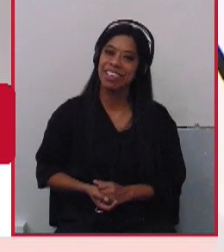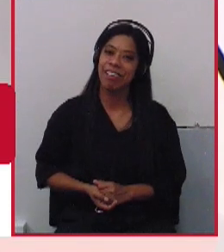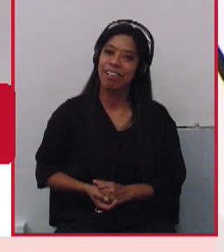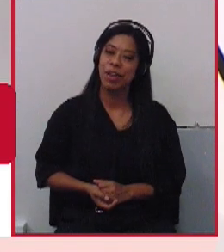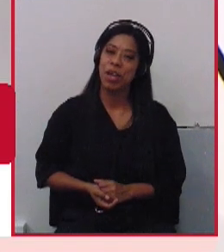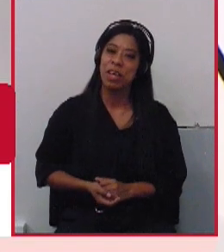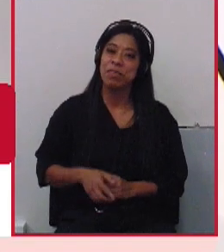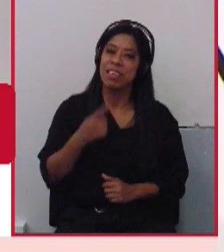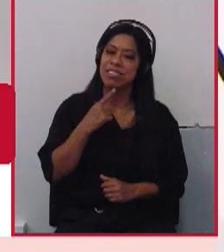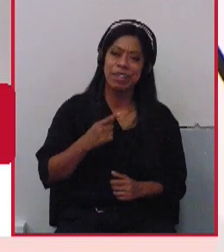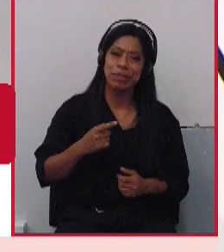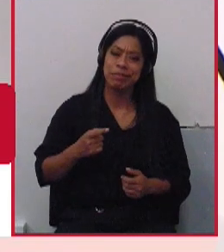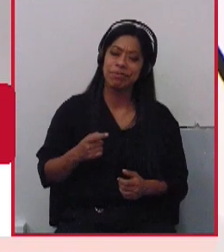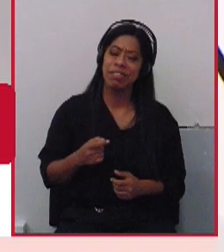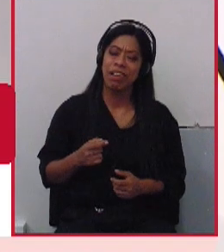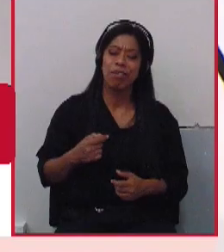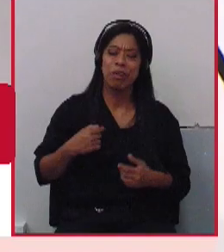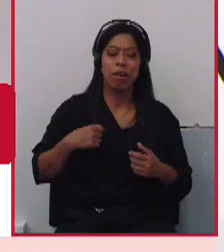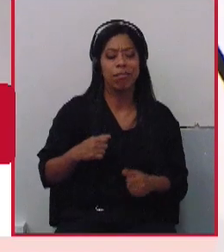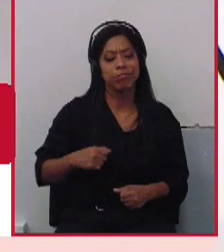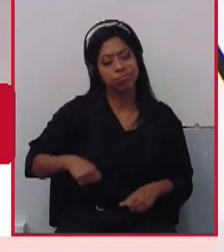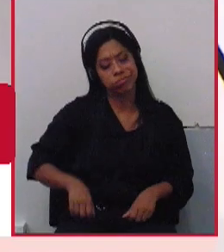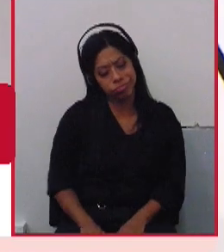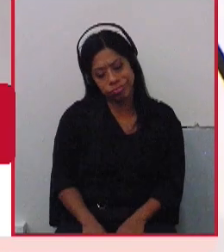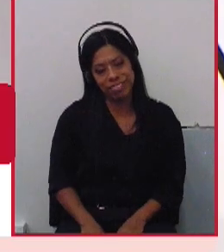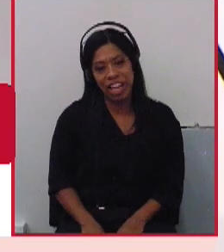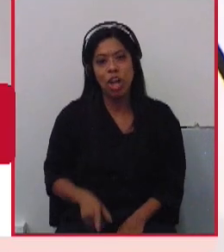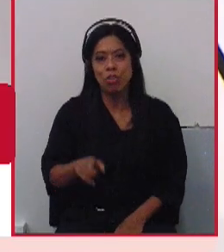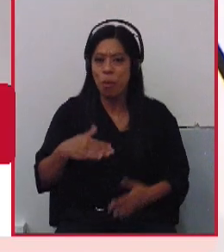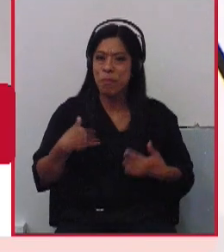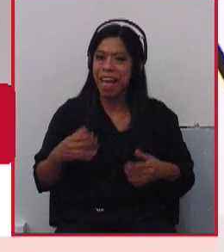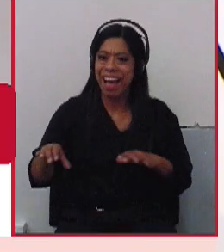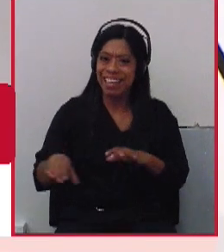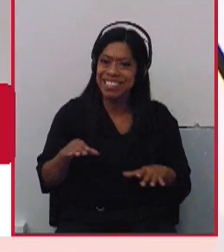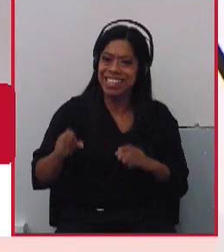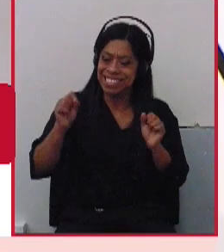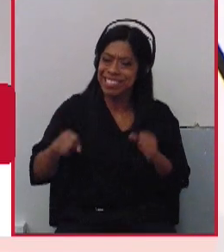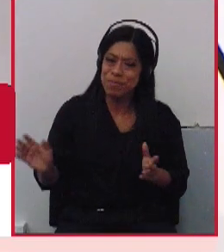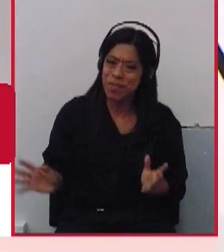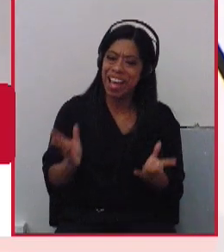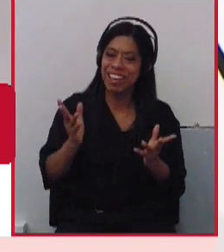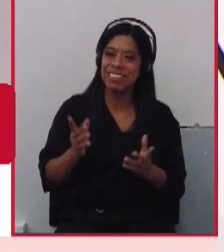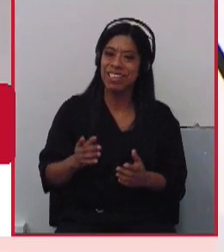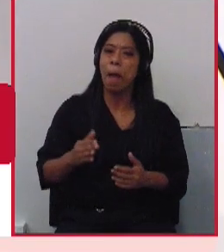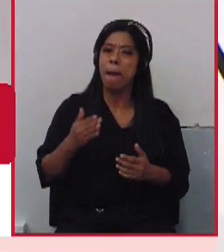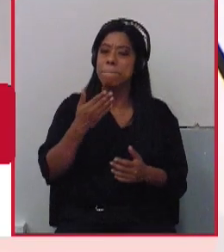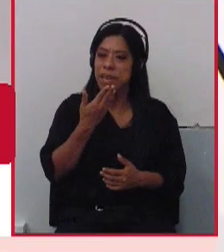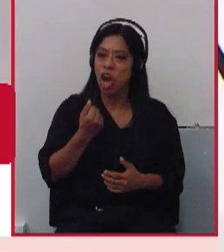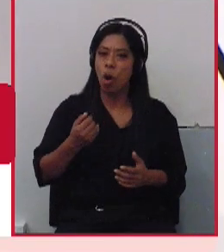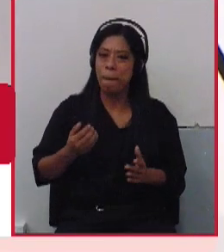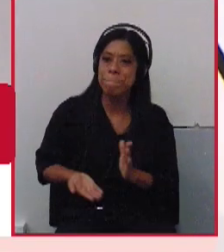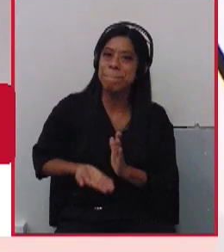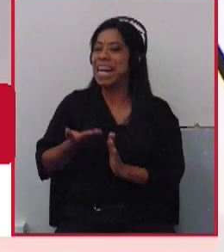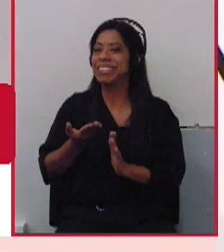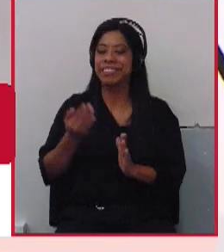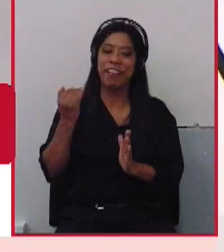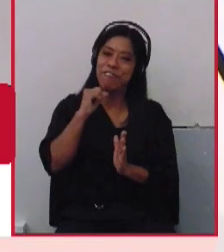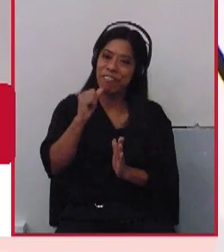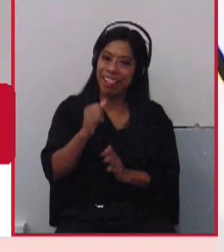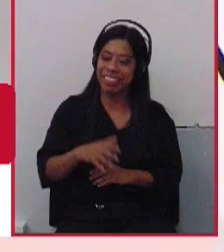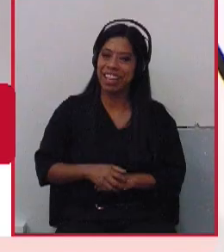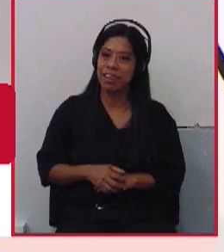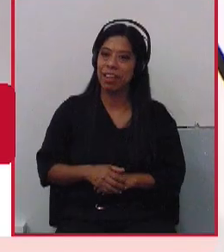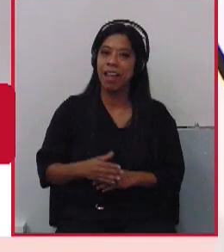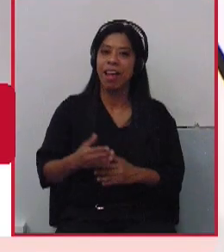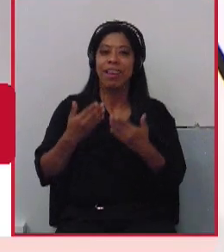nunca te des por vencido, siempre hay algo para hacer. Más vale que te sobre que te falte. Y muchas